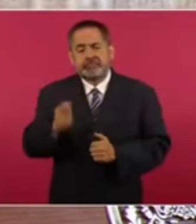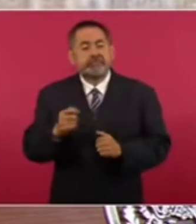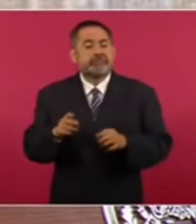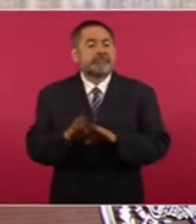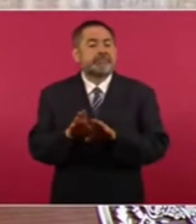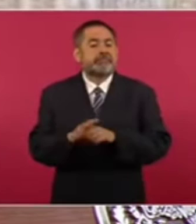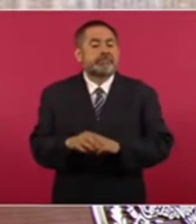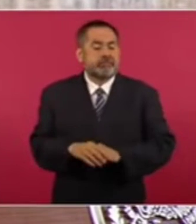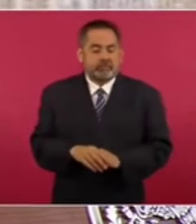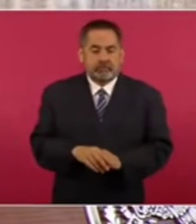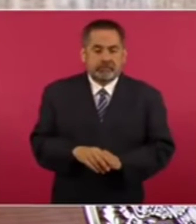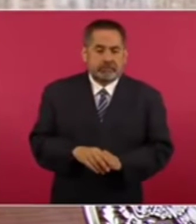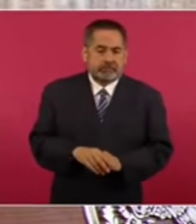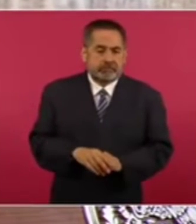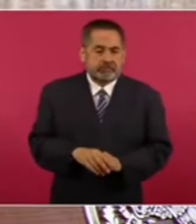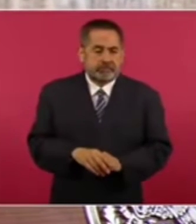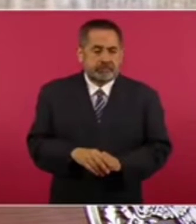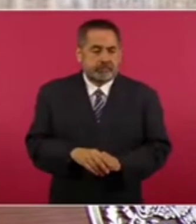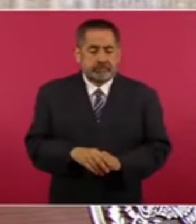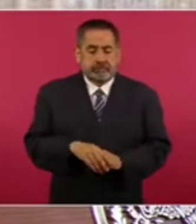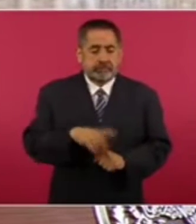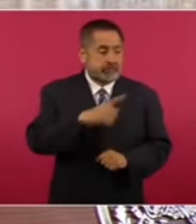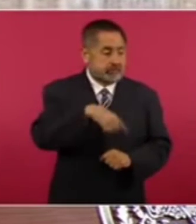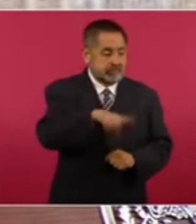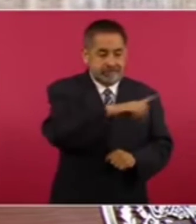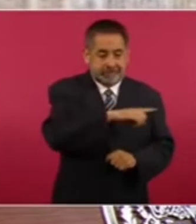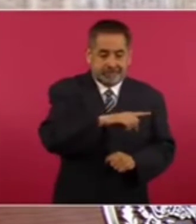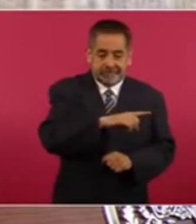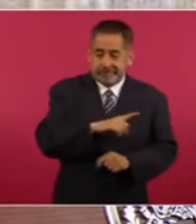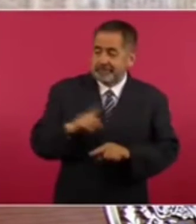que vulneran ese derecho,